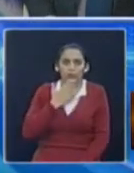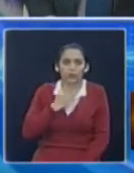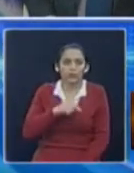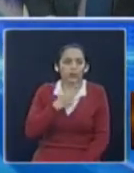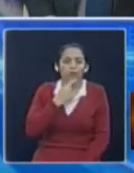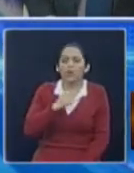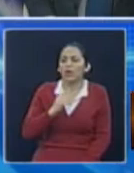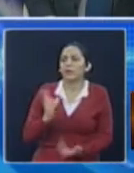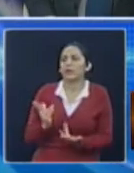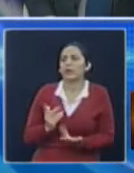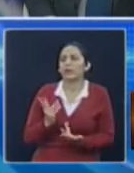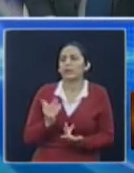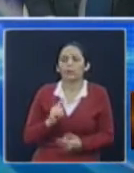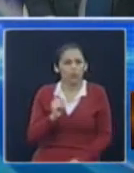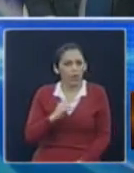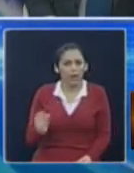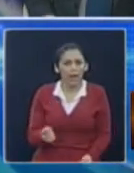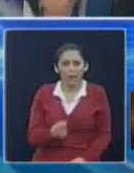decisiones hoy día en el Ecuador.